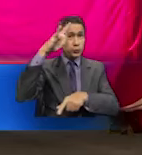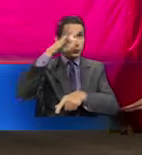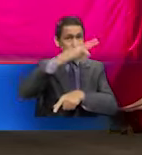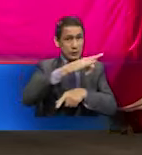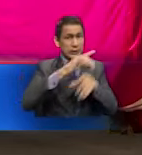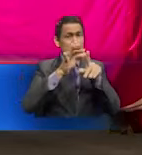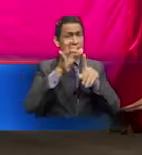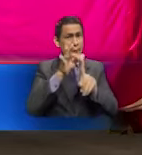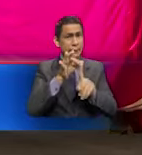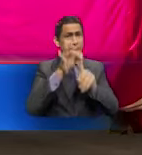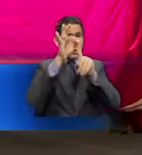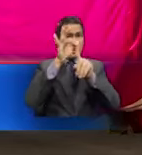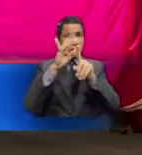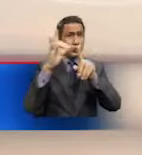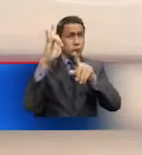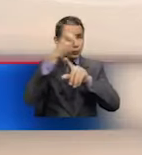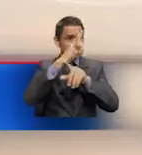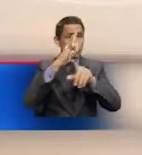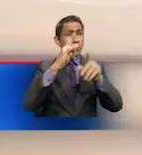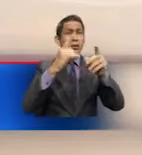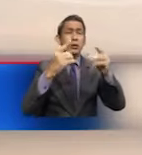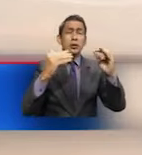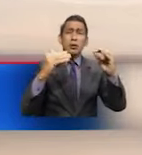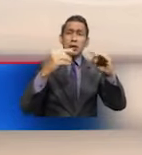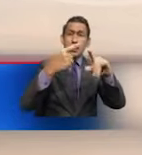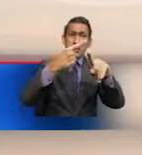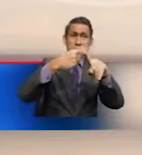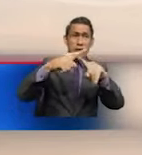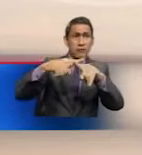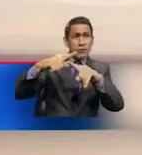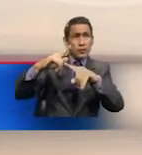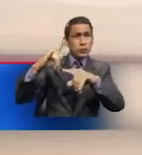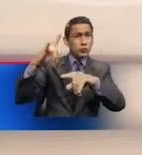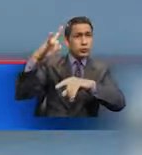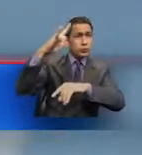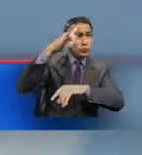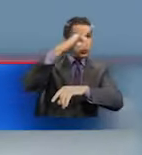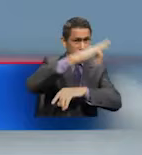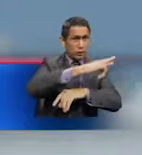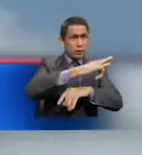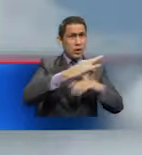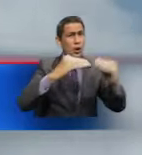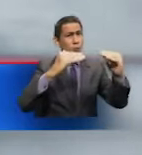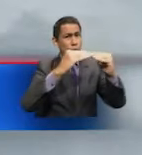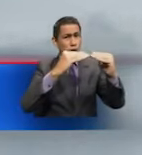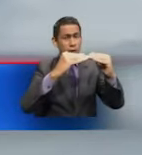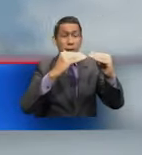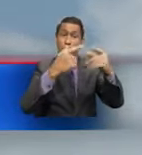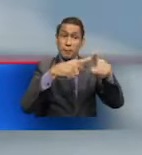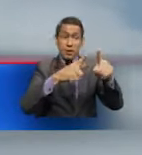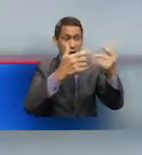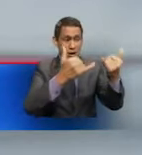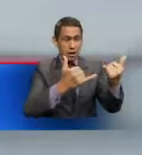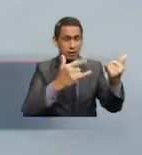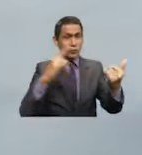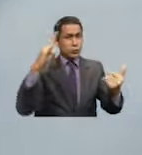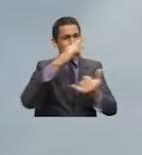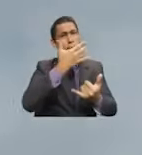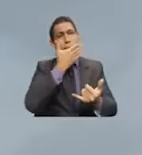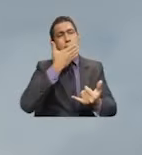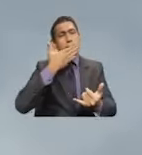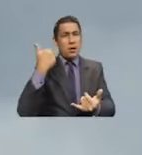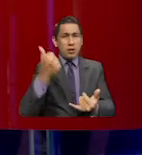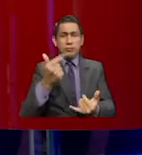competidor del A320 de la europea Airbus y del 737 MAX de la estadounidense Boeing. Pamela Montilla,